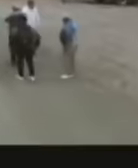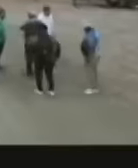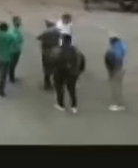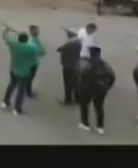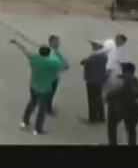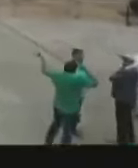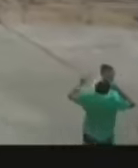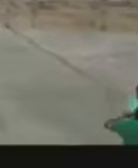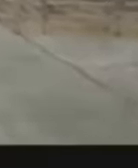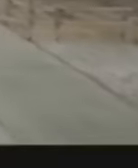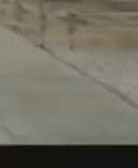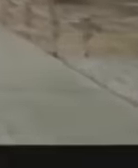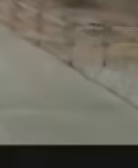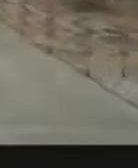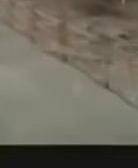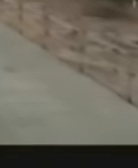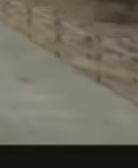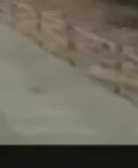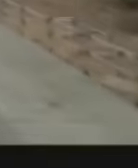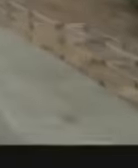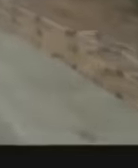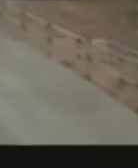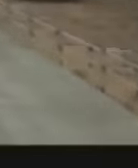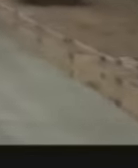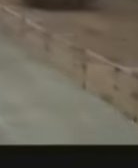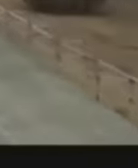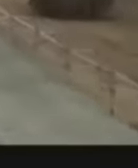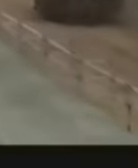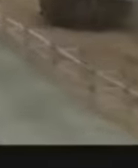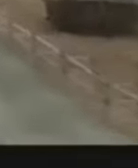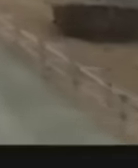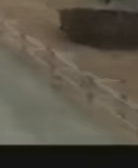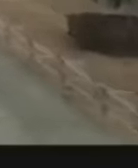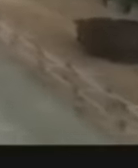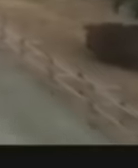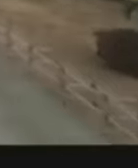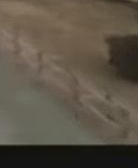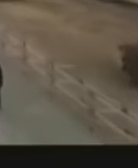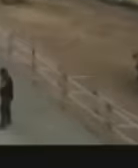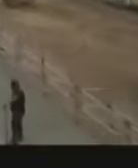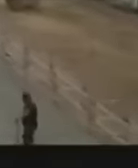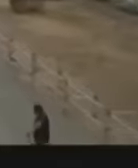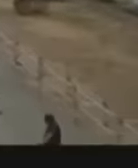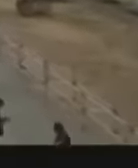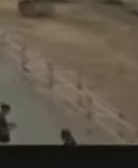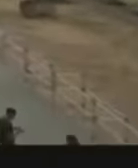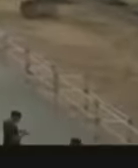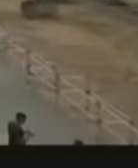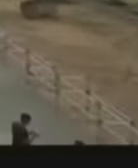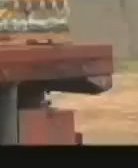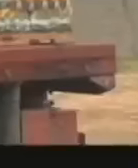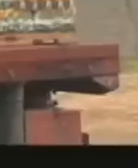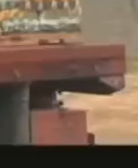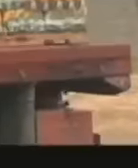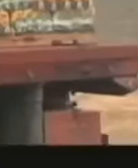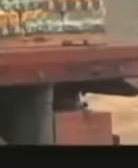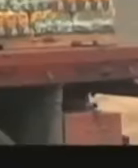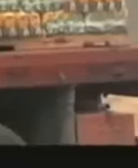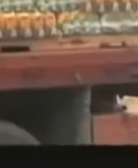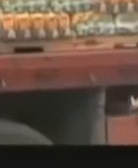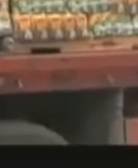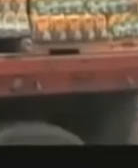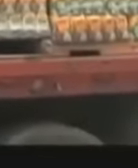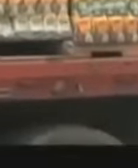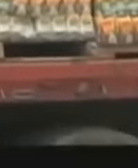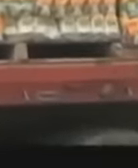primera expo Venezuela produce, 5 años de crecimiento continuo. Allí vemos entonces la llegada del